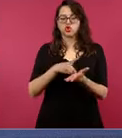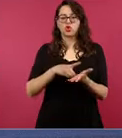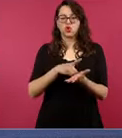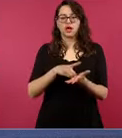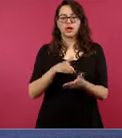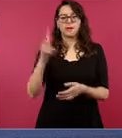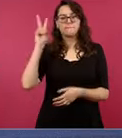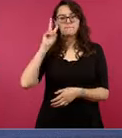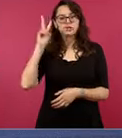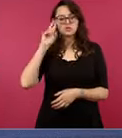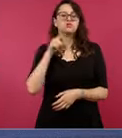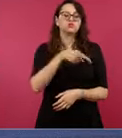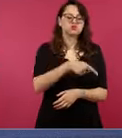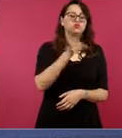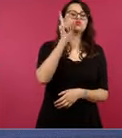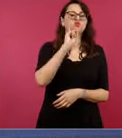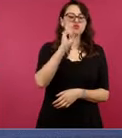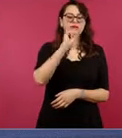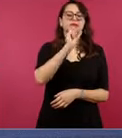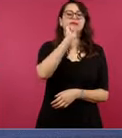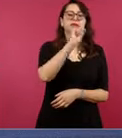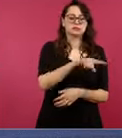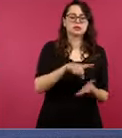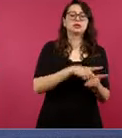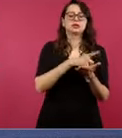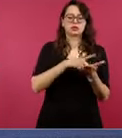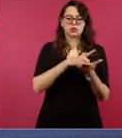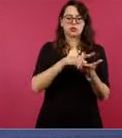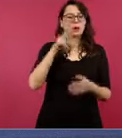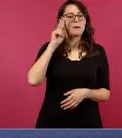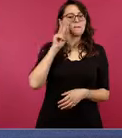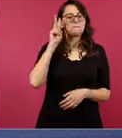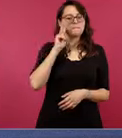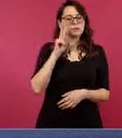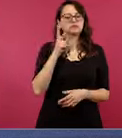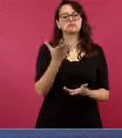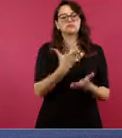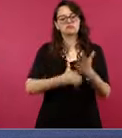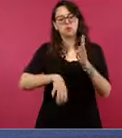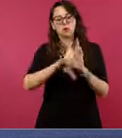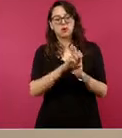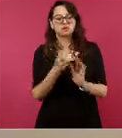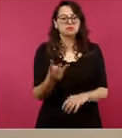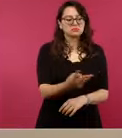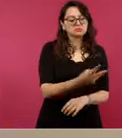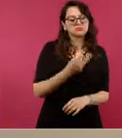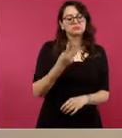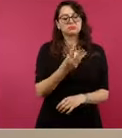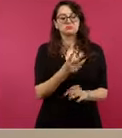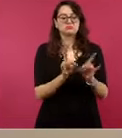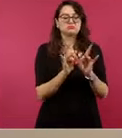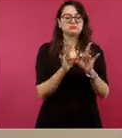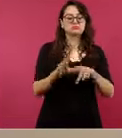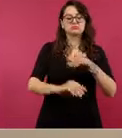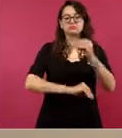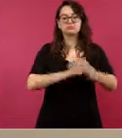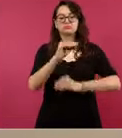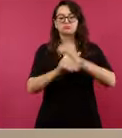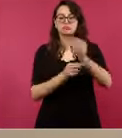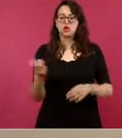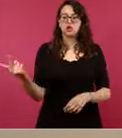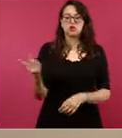colonia Francisco Villa, del municipio de Chicoloapan, lugar donde tras una discusión la habrían agredido y asfixiado, provocándole la